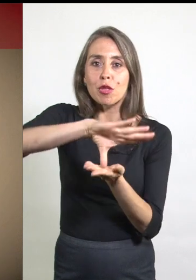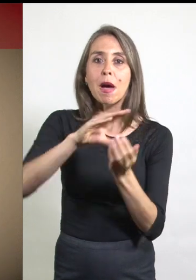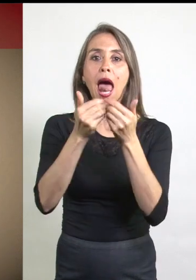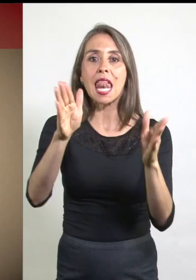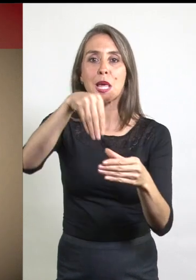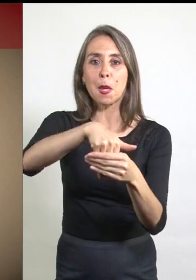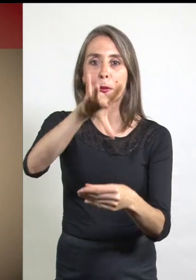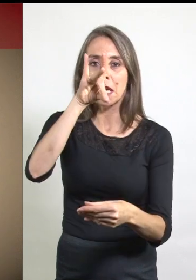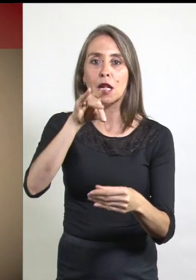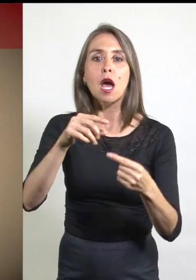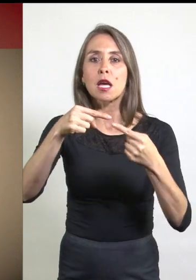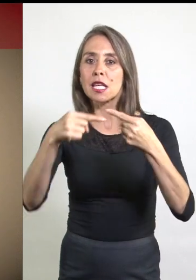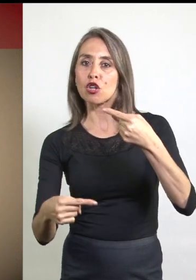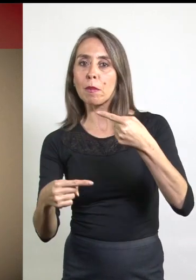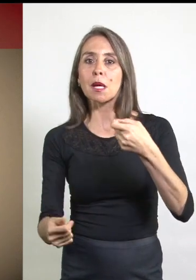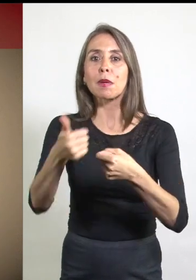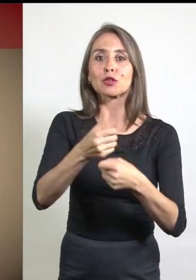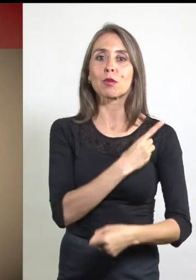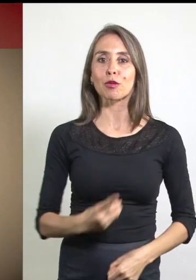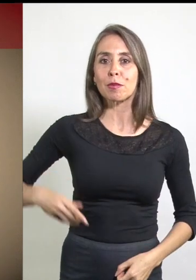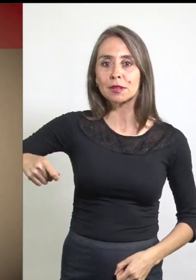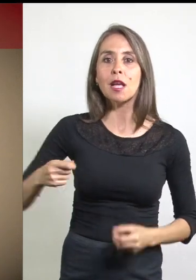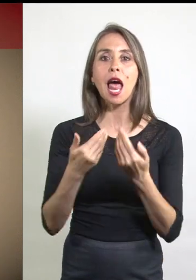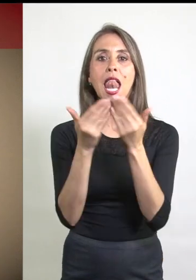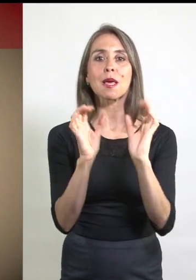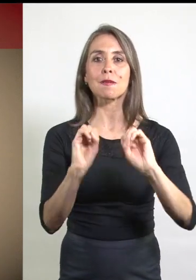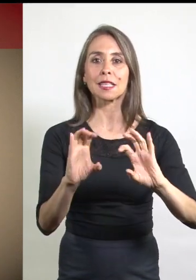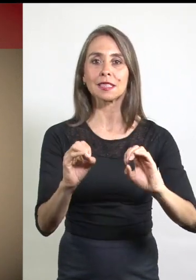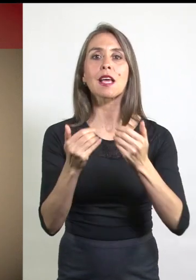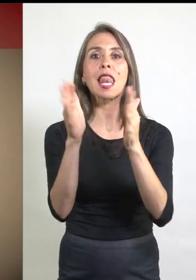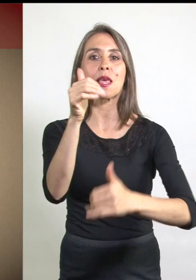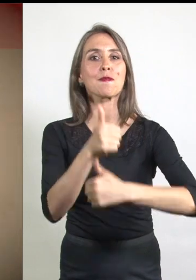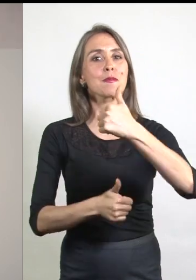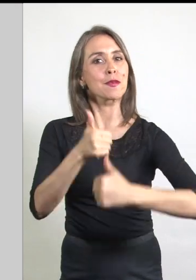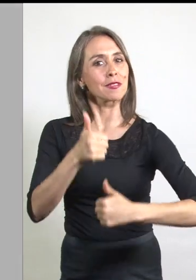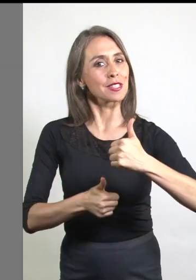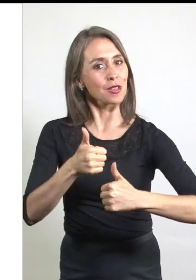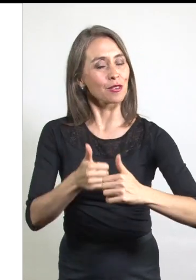las incompatibilidades parlamentarias y la libertad de enseñanza y de profesiones.